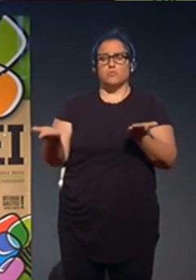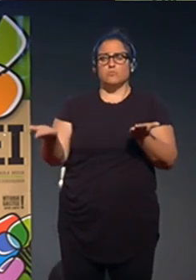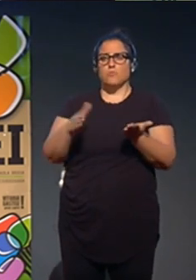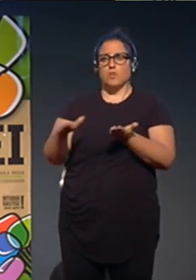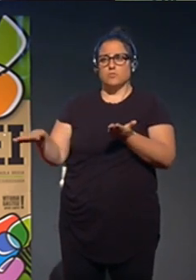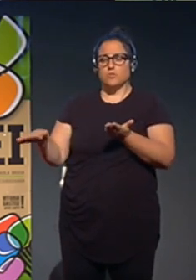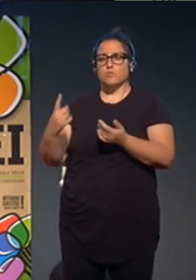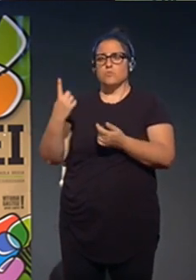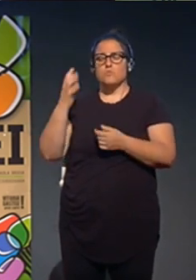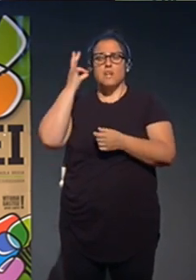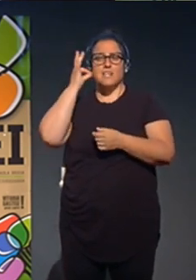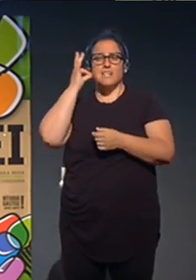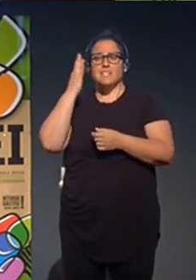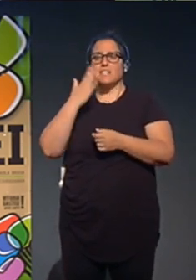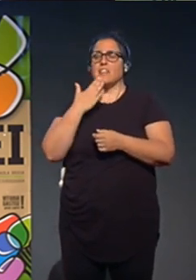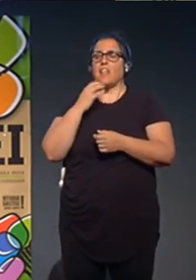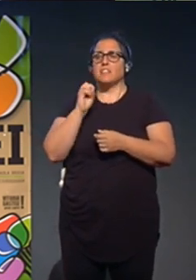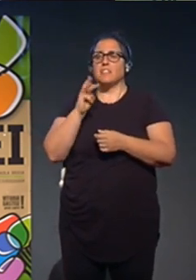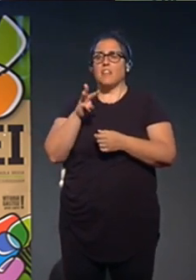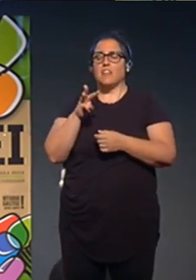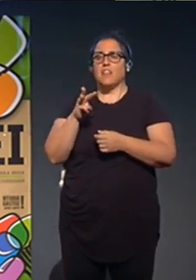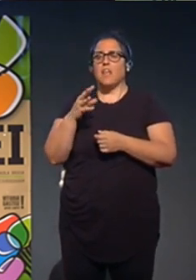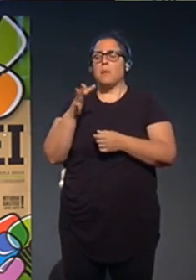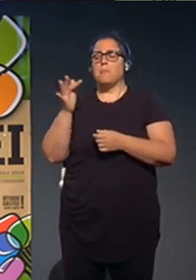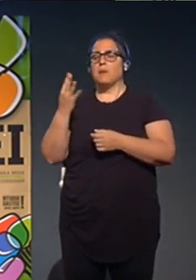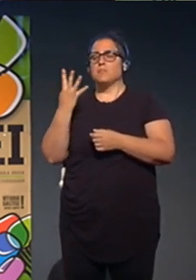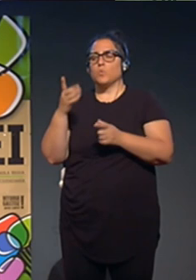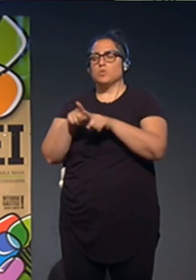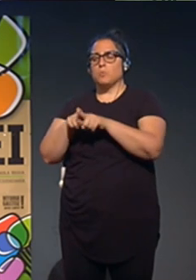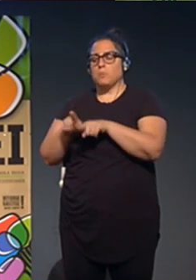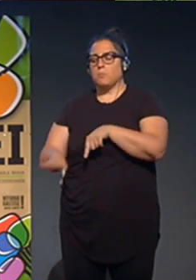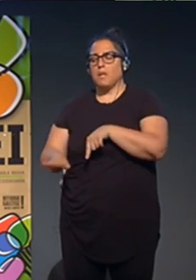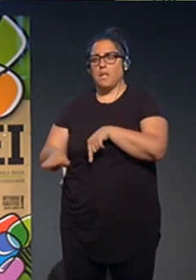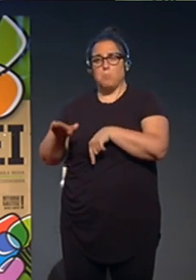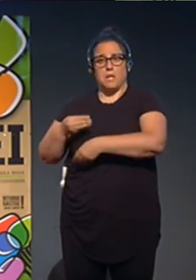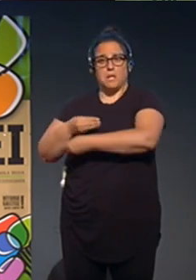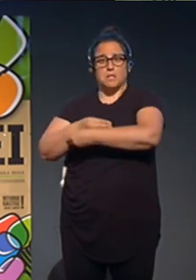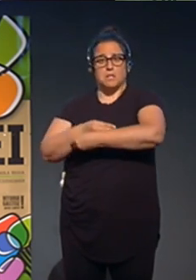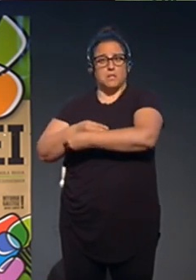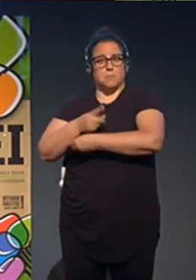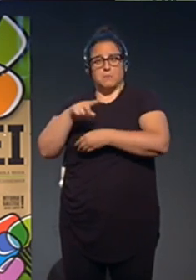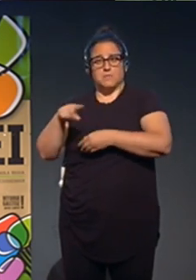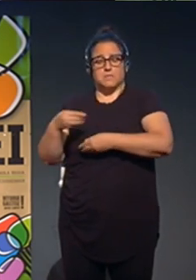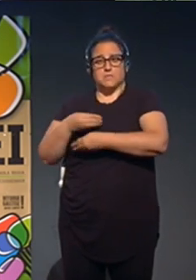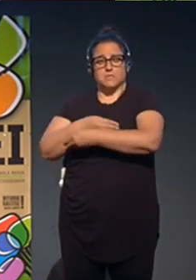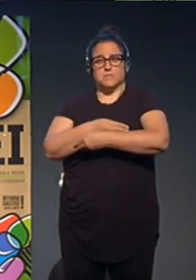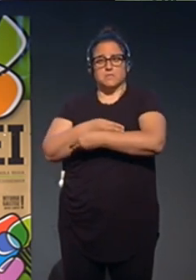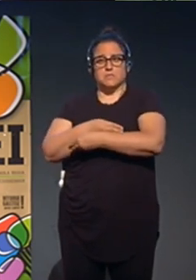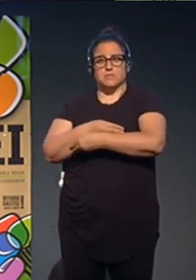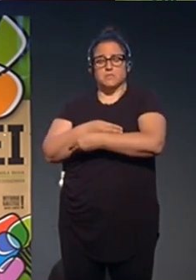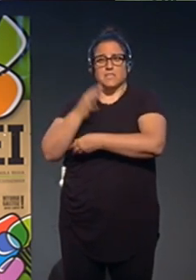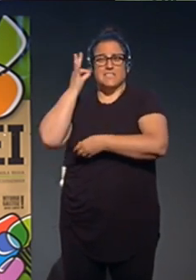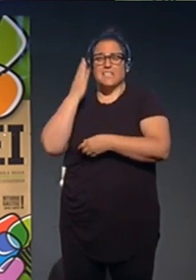una niña de 13 años y sus cuatro hermanos más pequeños el más pequeño de pocos meses 13